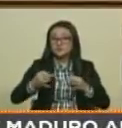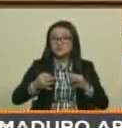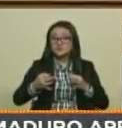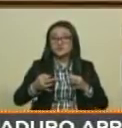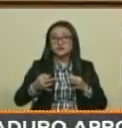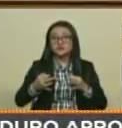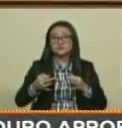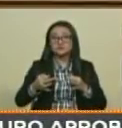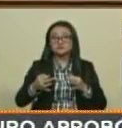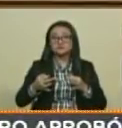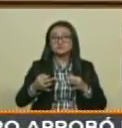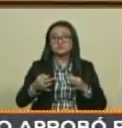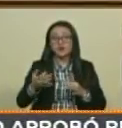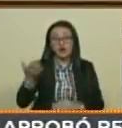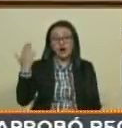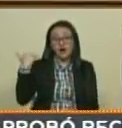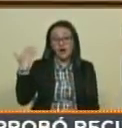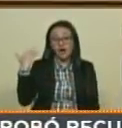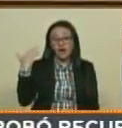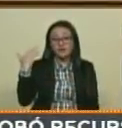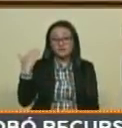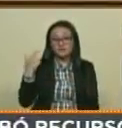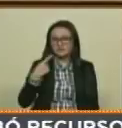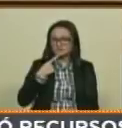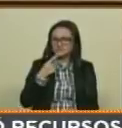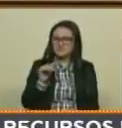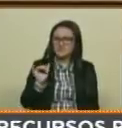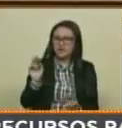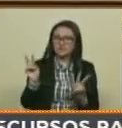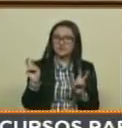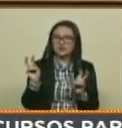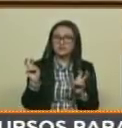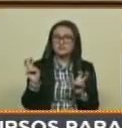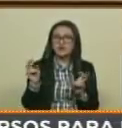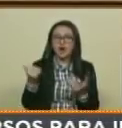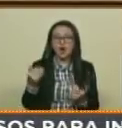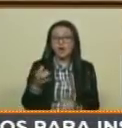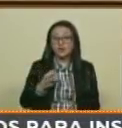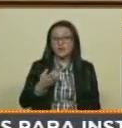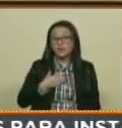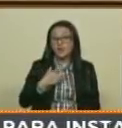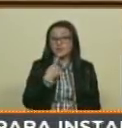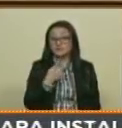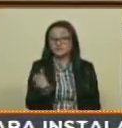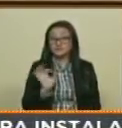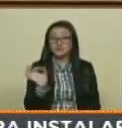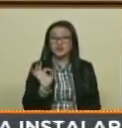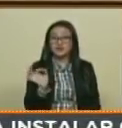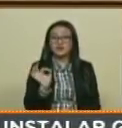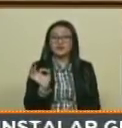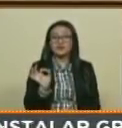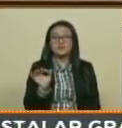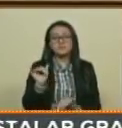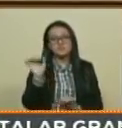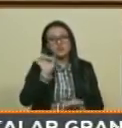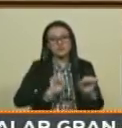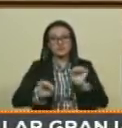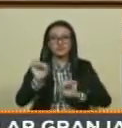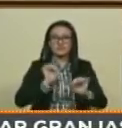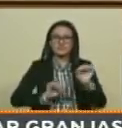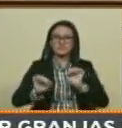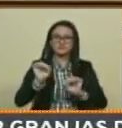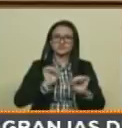antes hablaban de estos temas, que ahora no tienen cómo hablar, ¿verdad? Son los defensores de estos